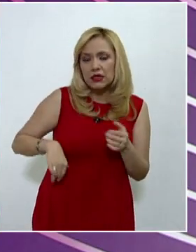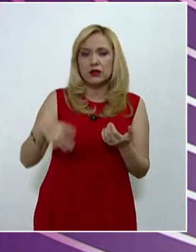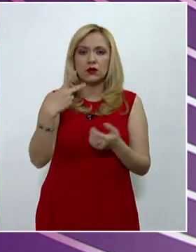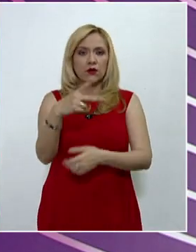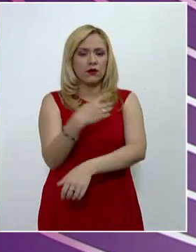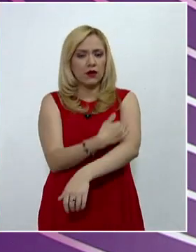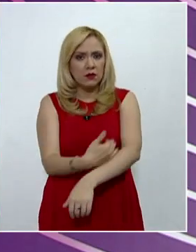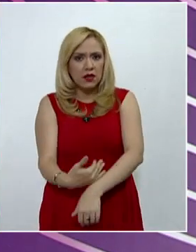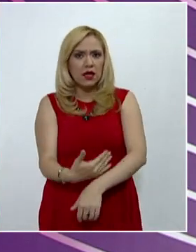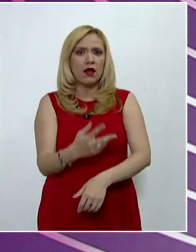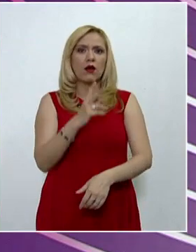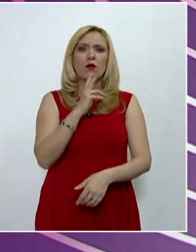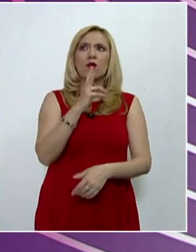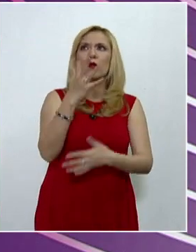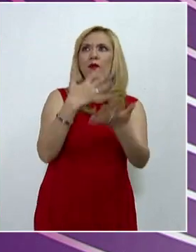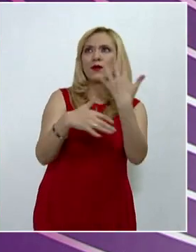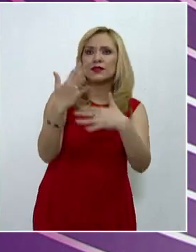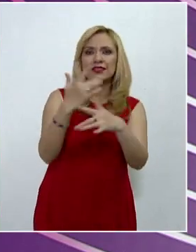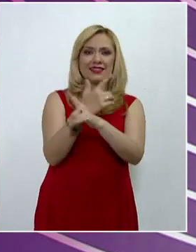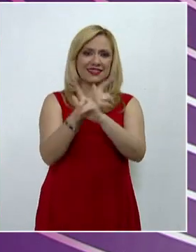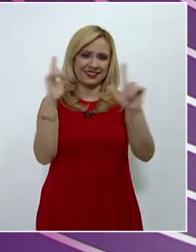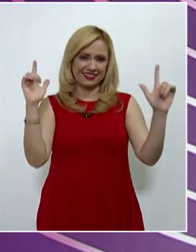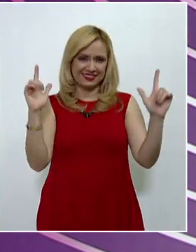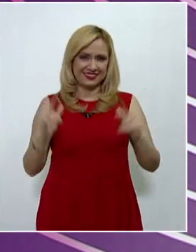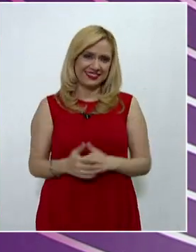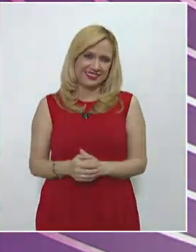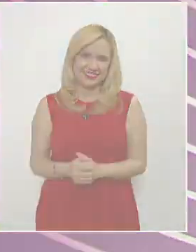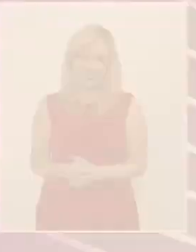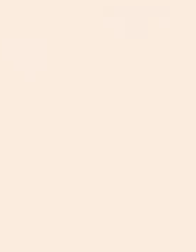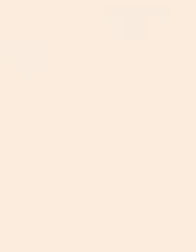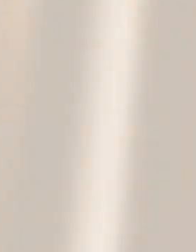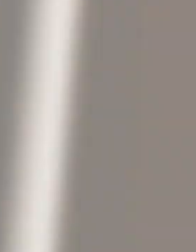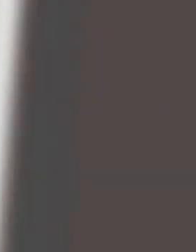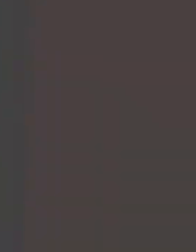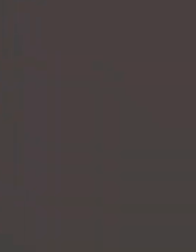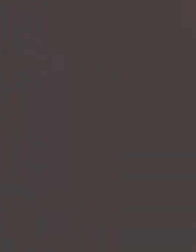tu salud, tu voz, tu libertad. Comenzamos.